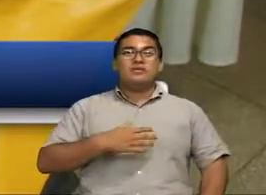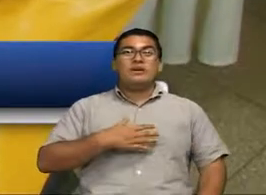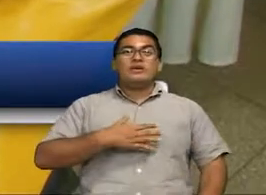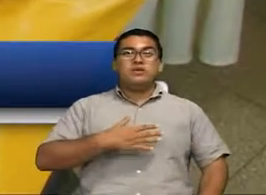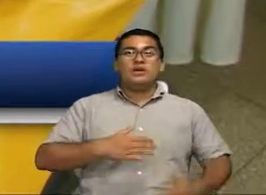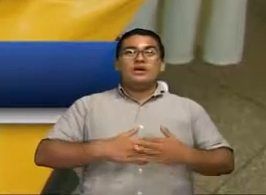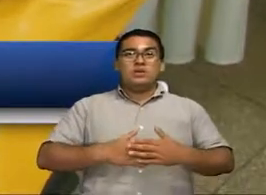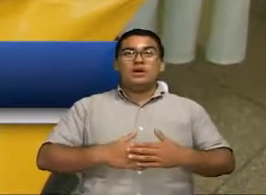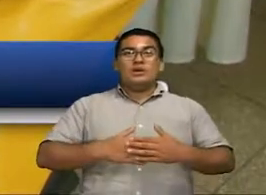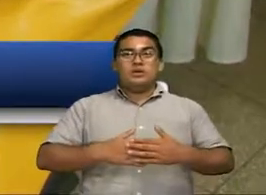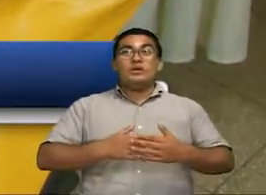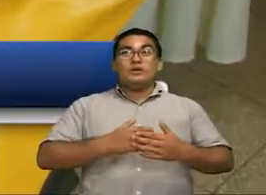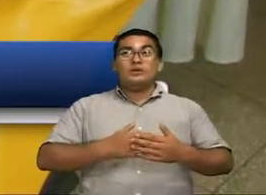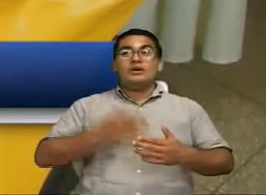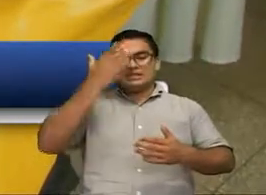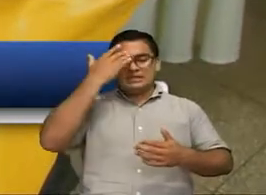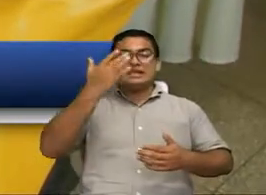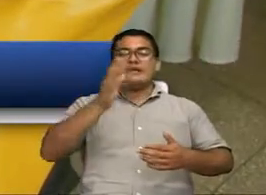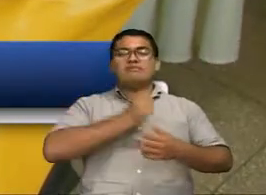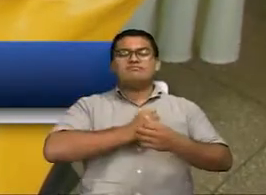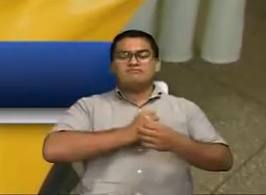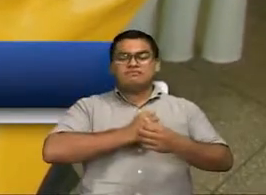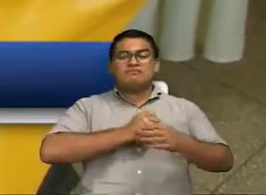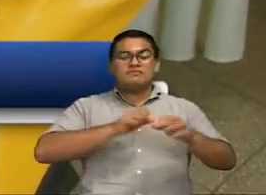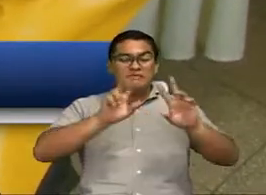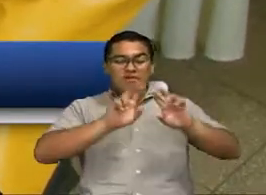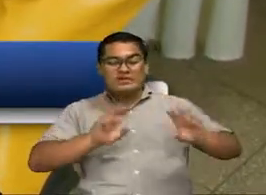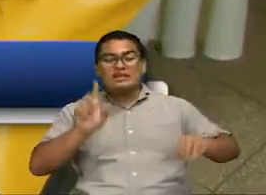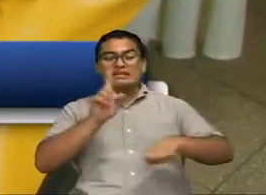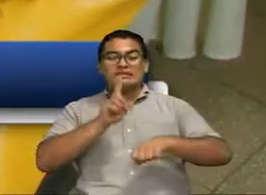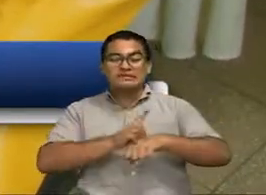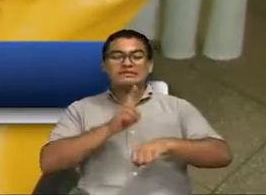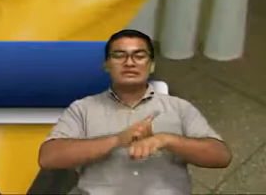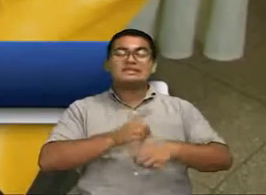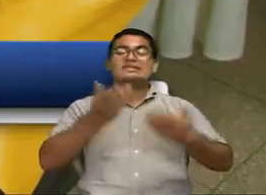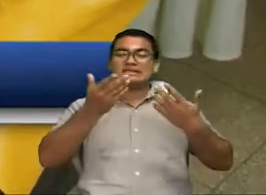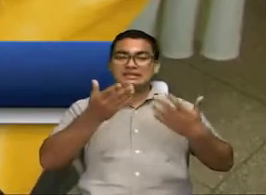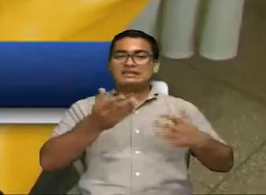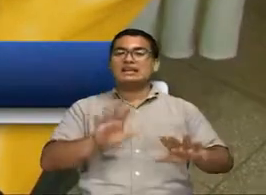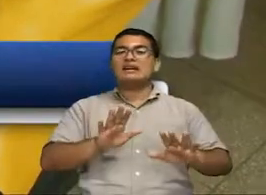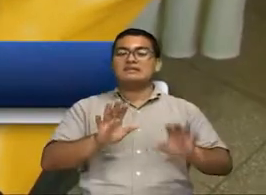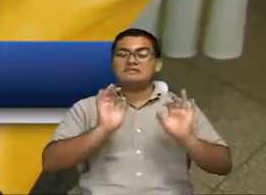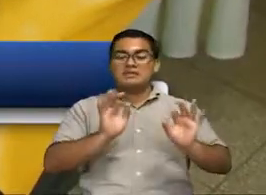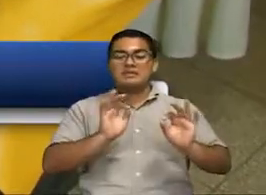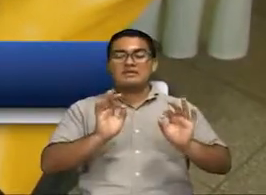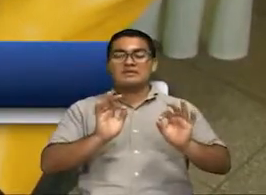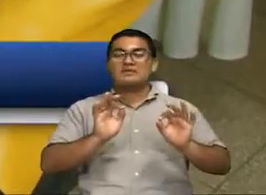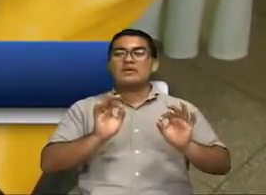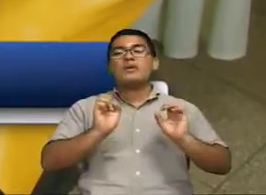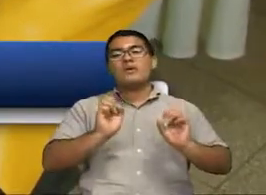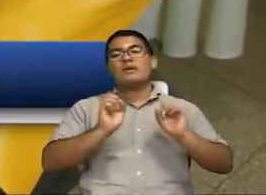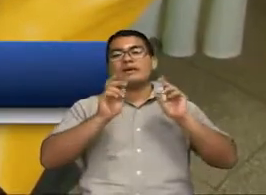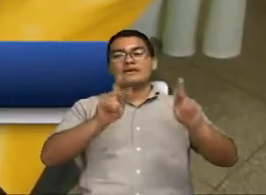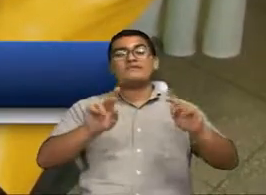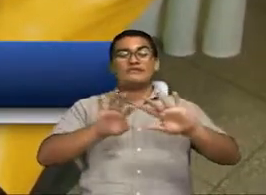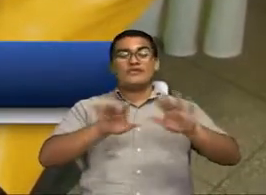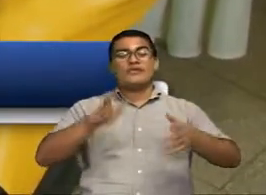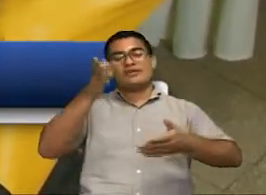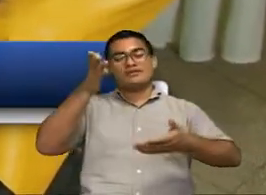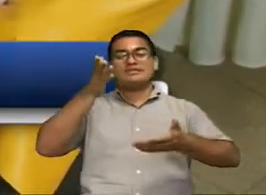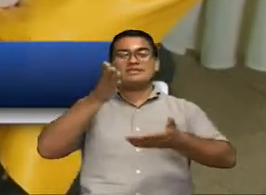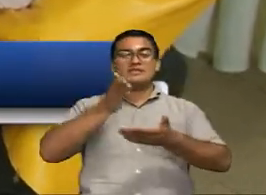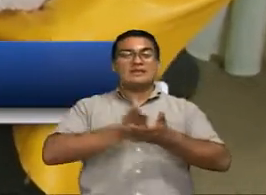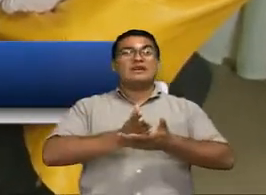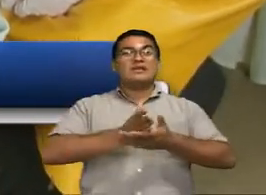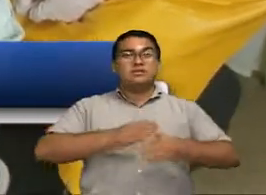uno dice, ya está en expulsivo, la revisamos, está ya completa, está lista, entonces ella decide si lo